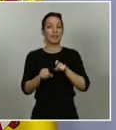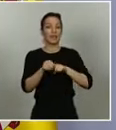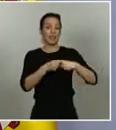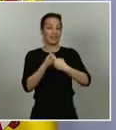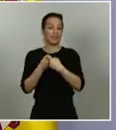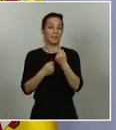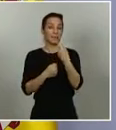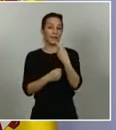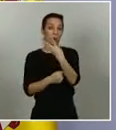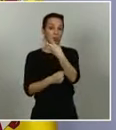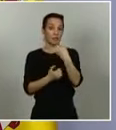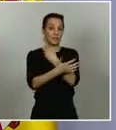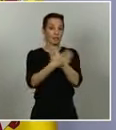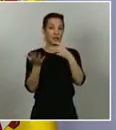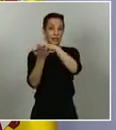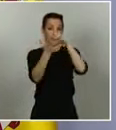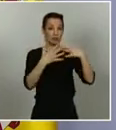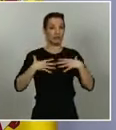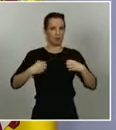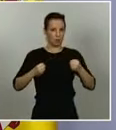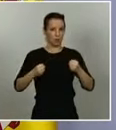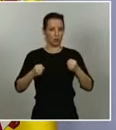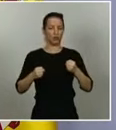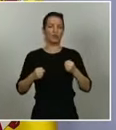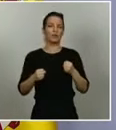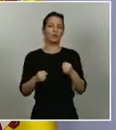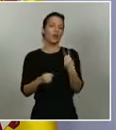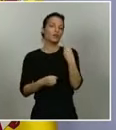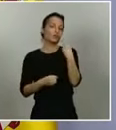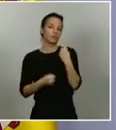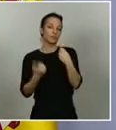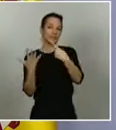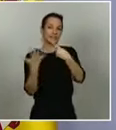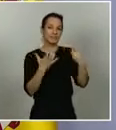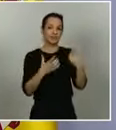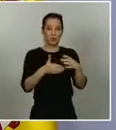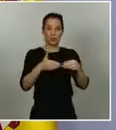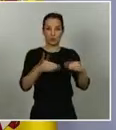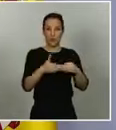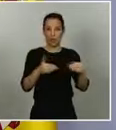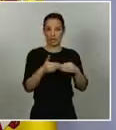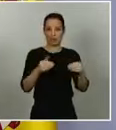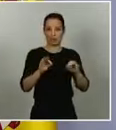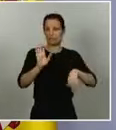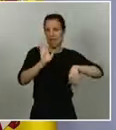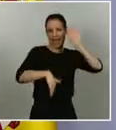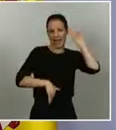1.416 centros de salud, más de 2.600 usuarios de un sistema de